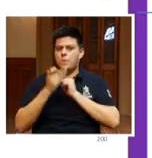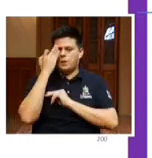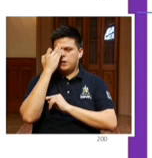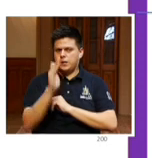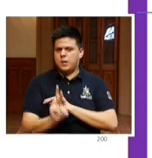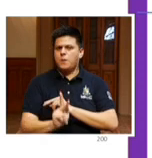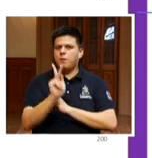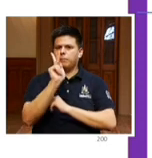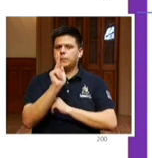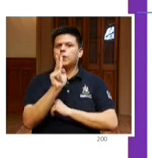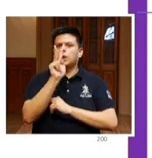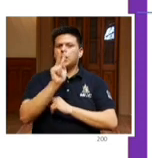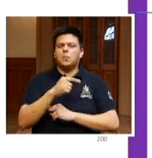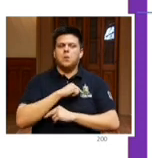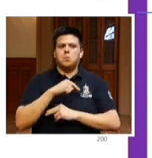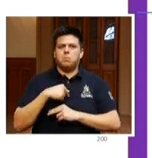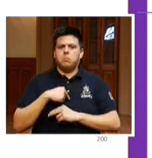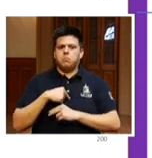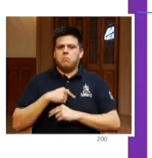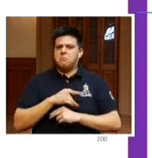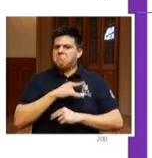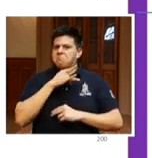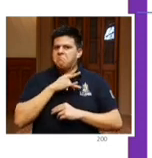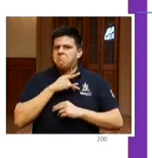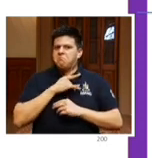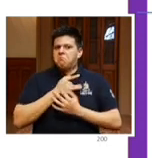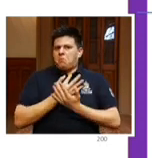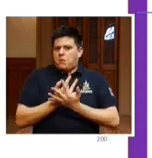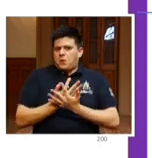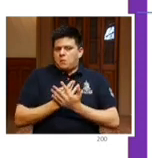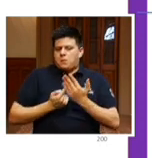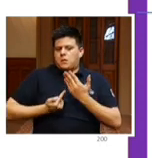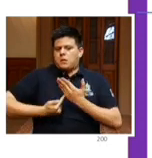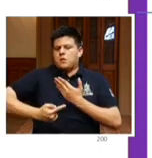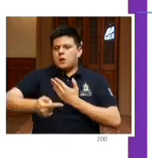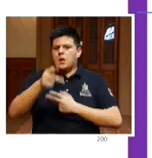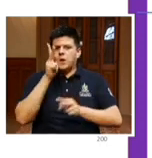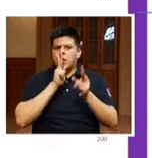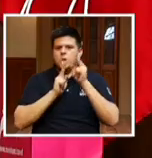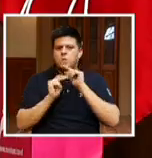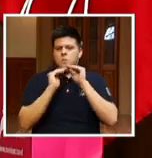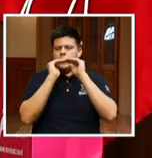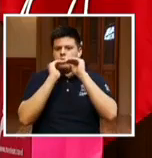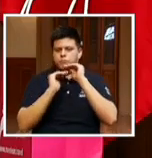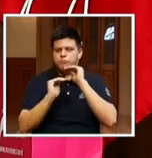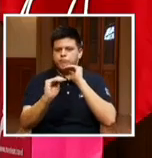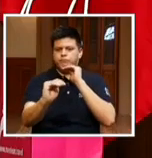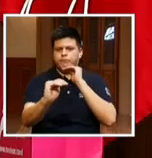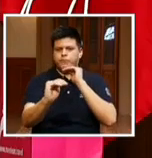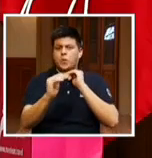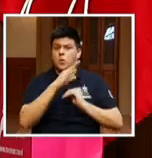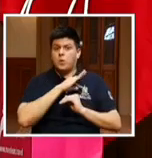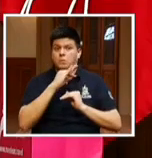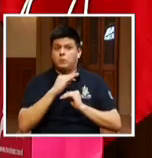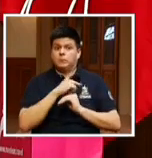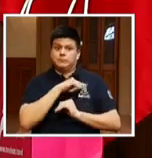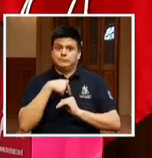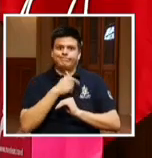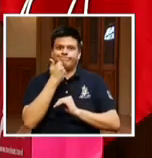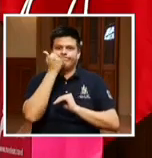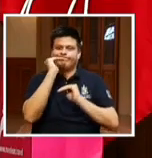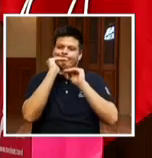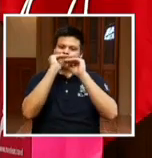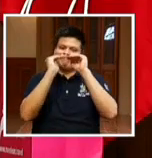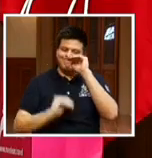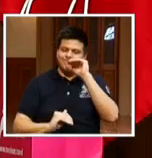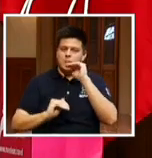pues es alentador que nos mantengamos en ese número. Quisiéramos estar abajo de ese número, quisiéramos estar